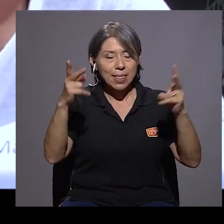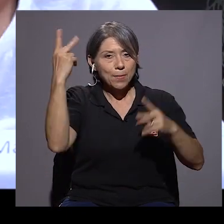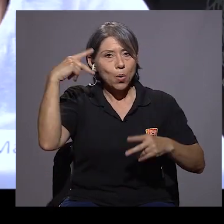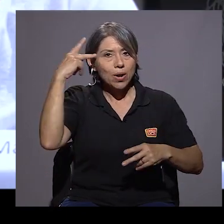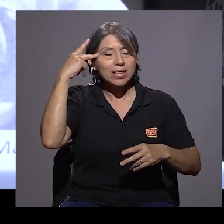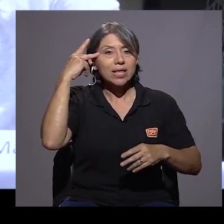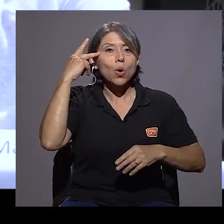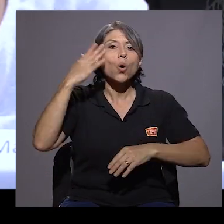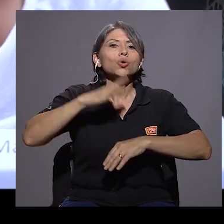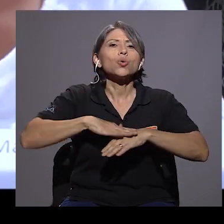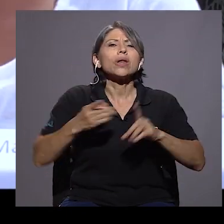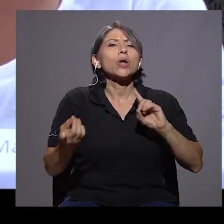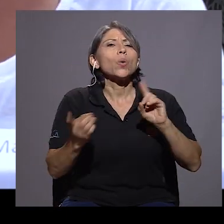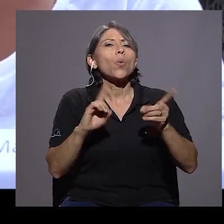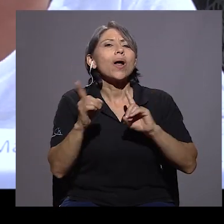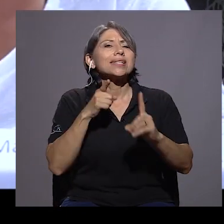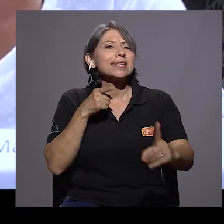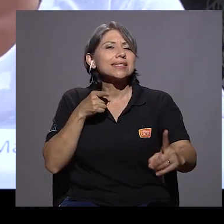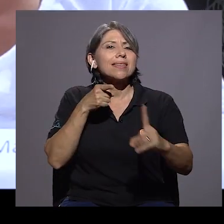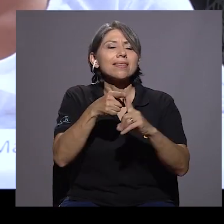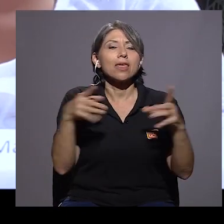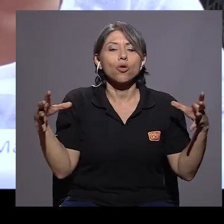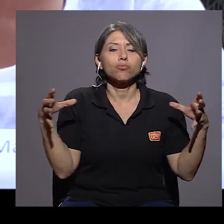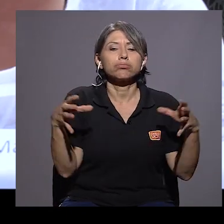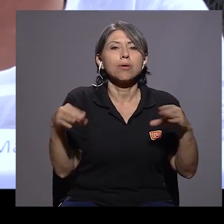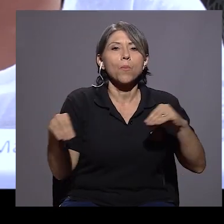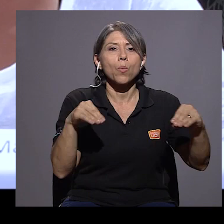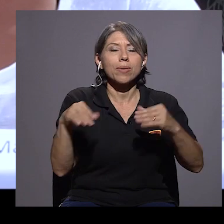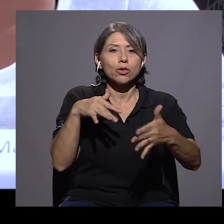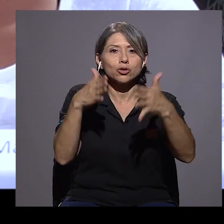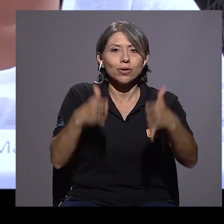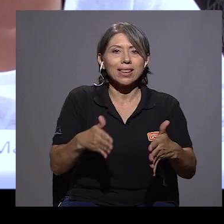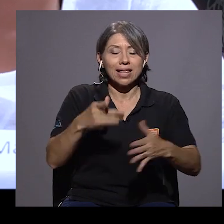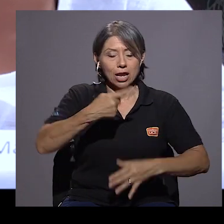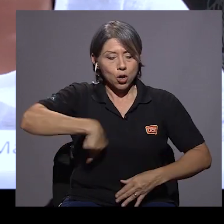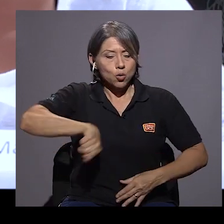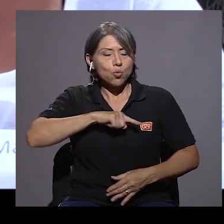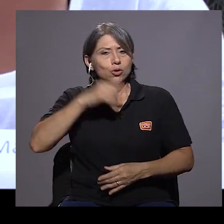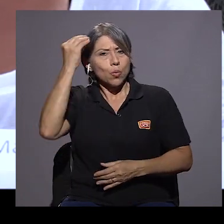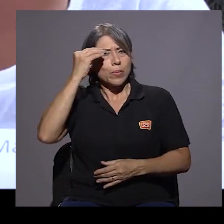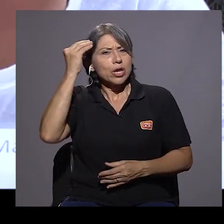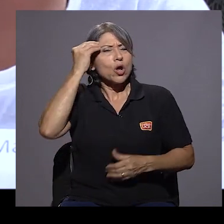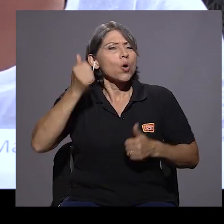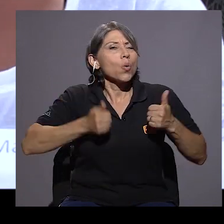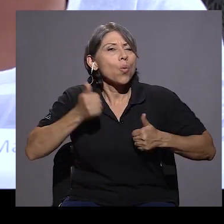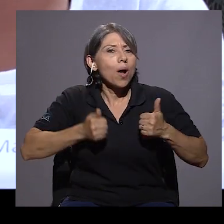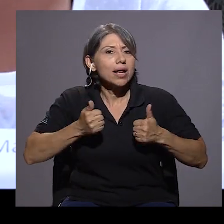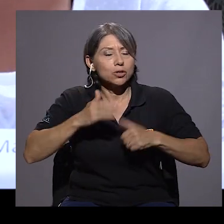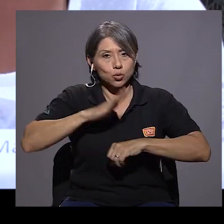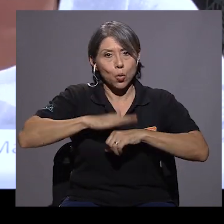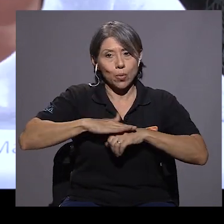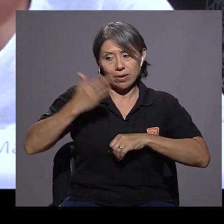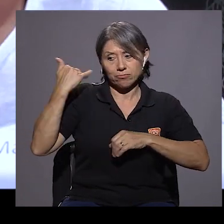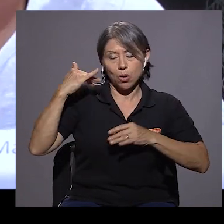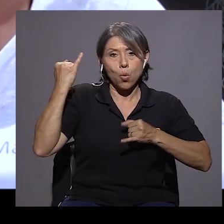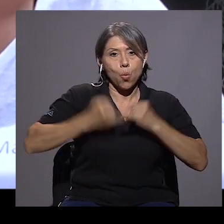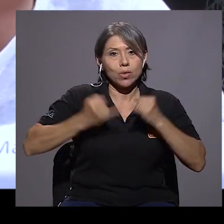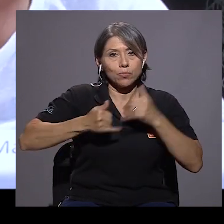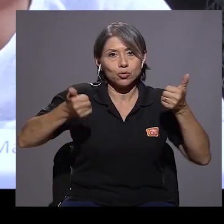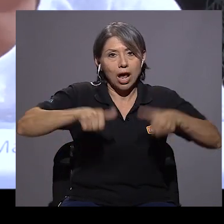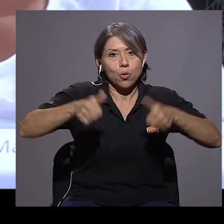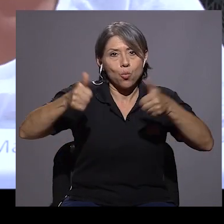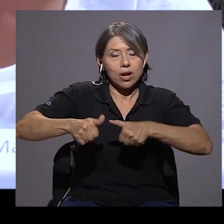últimas declaraciones de carácter político respecto de cuál es el sentido del movimiento estudiantil y cuál es nuestro posicionamiento con los